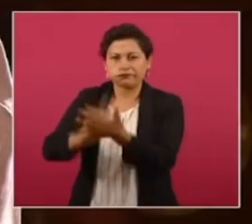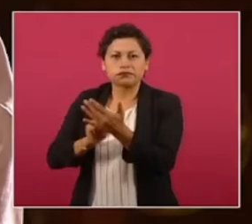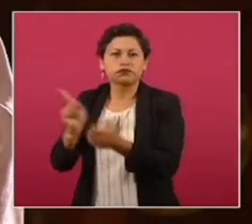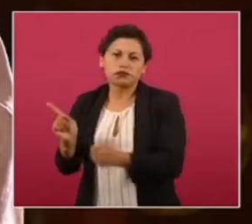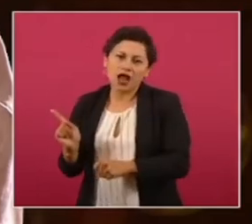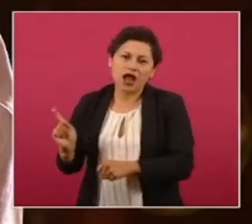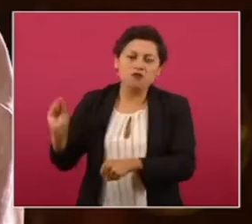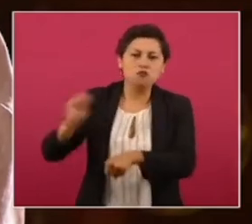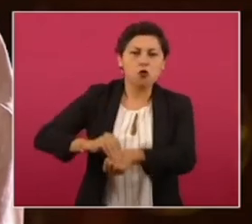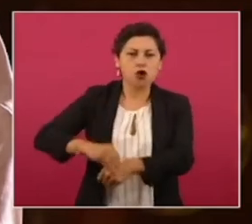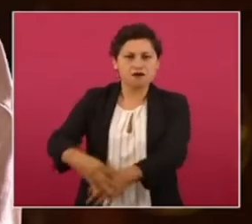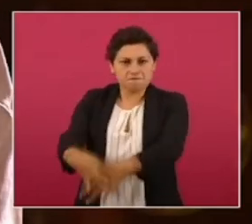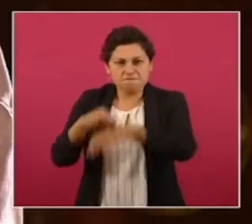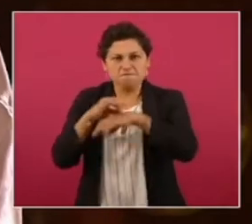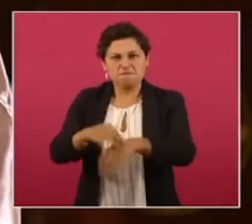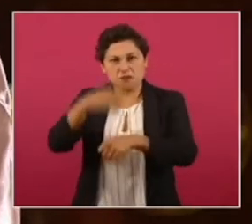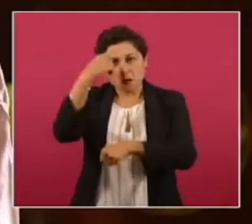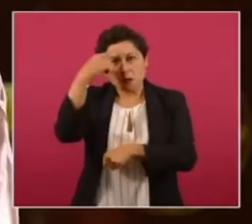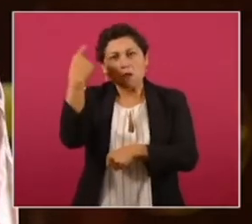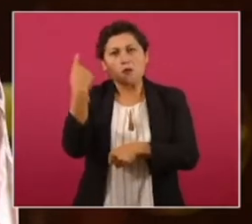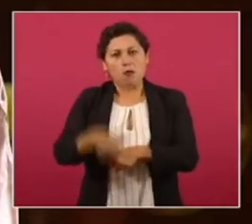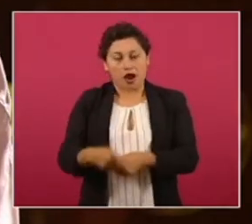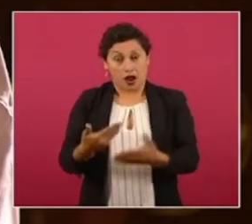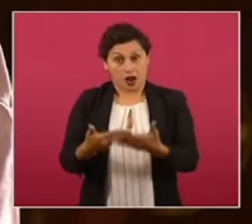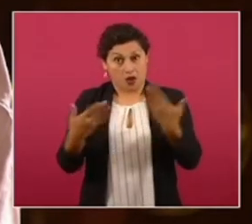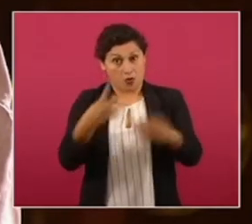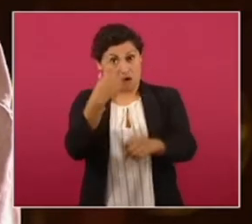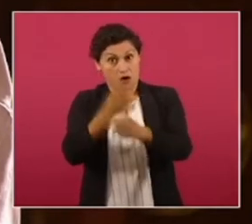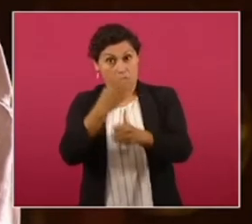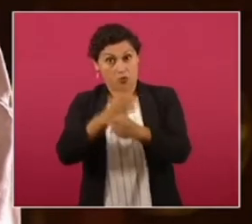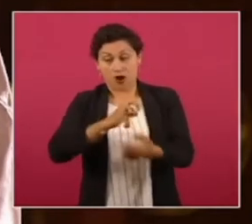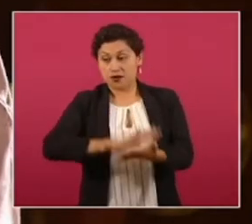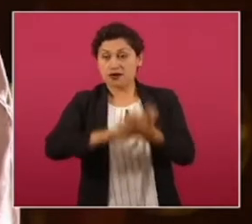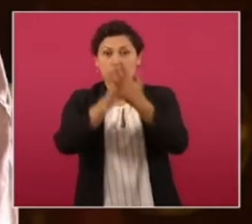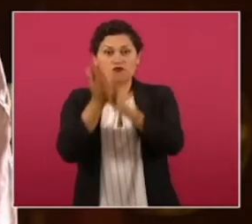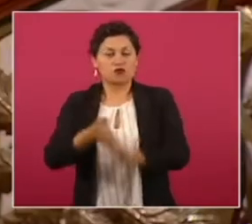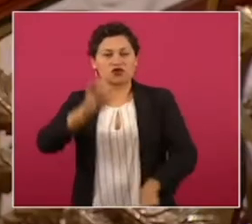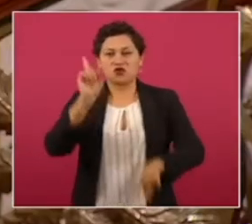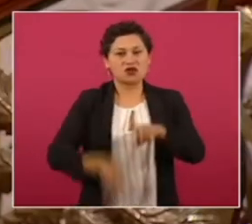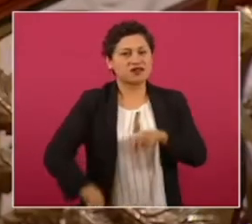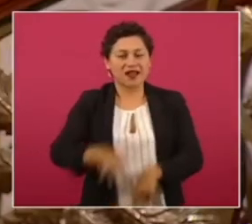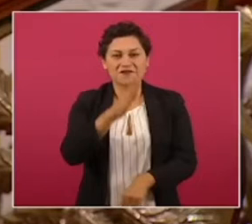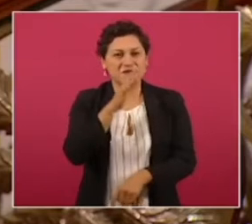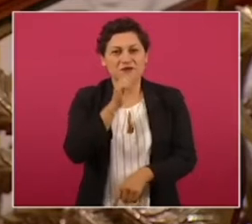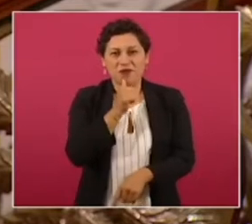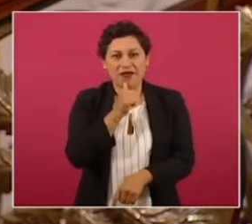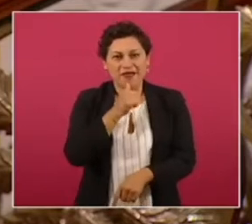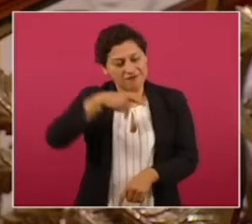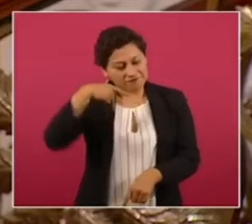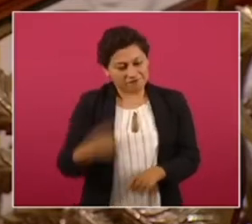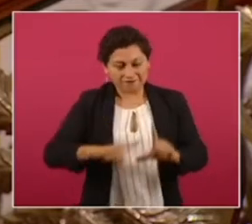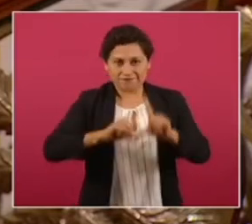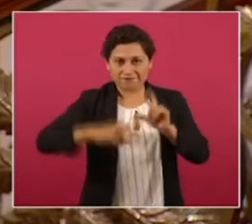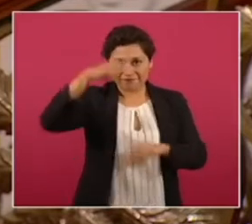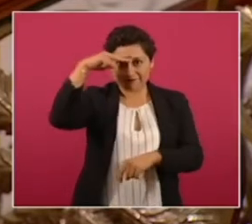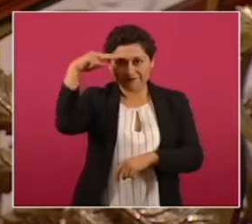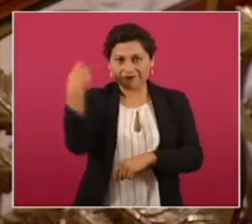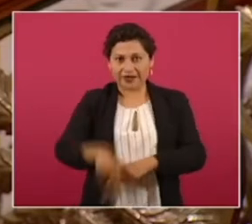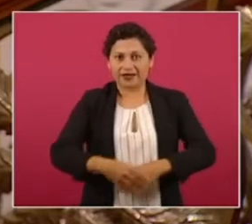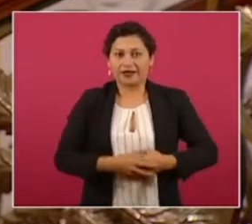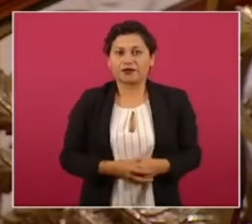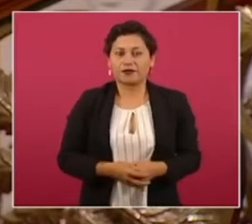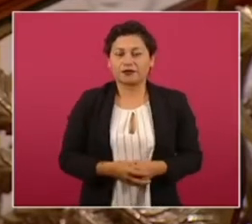destruyan esta gran cuarta transformación de la vida pública de nuestro país.